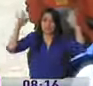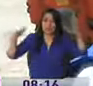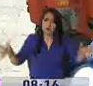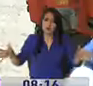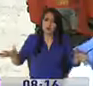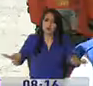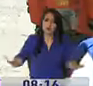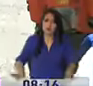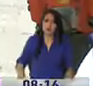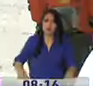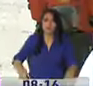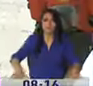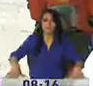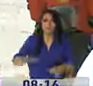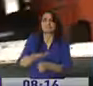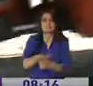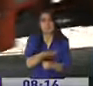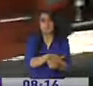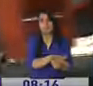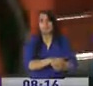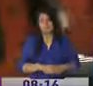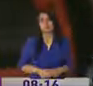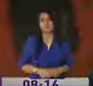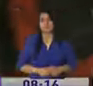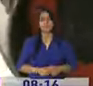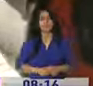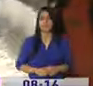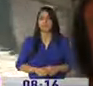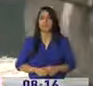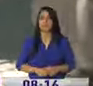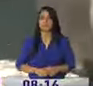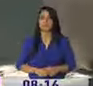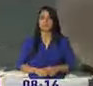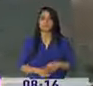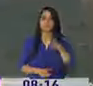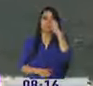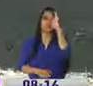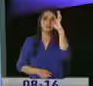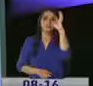se mete hacia nuestros sumideros. Informó Alison Corral.